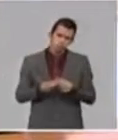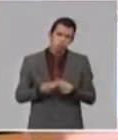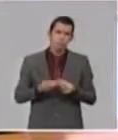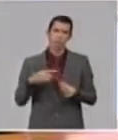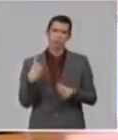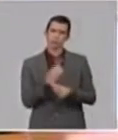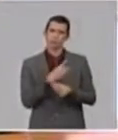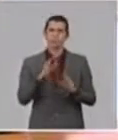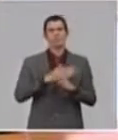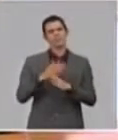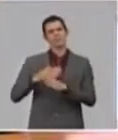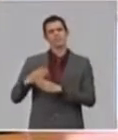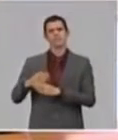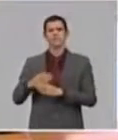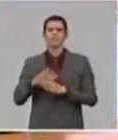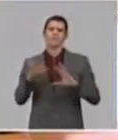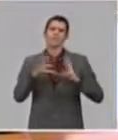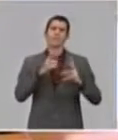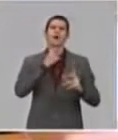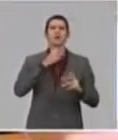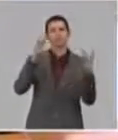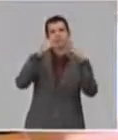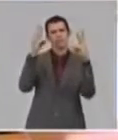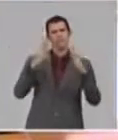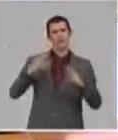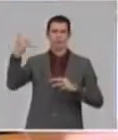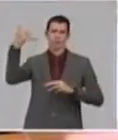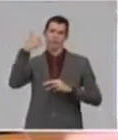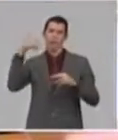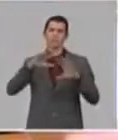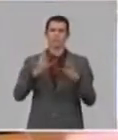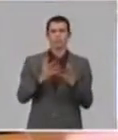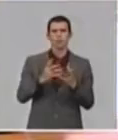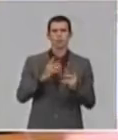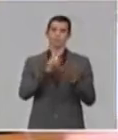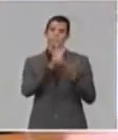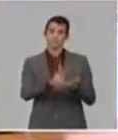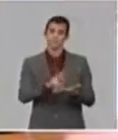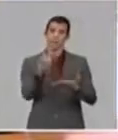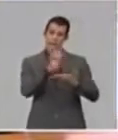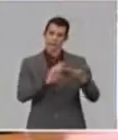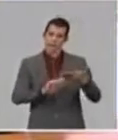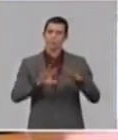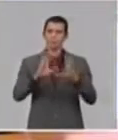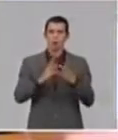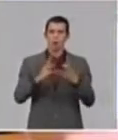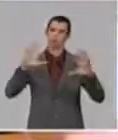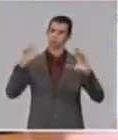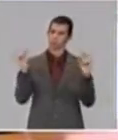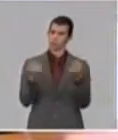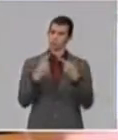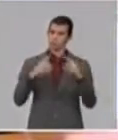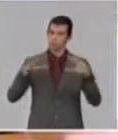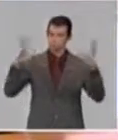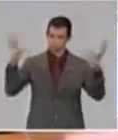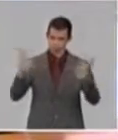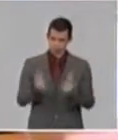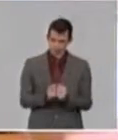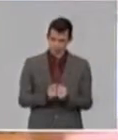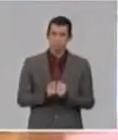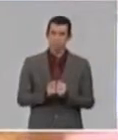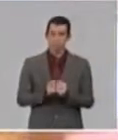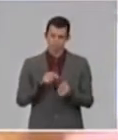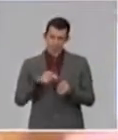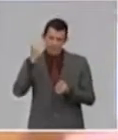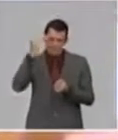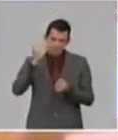vías hemos recibido. Y para nosotros ese es el principal indicador que estamos utilizando para